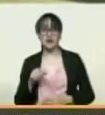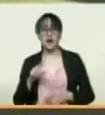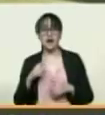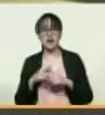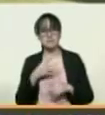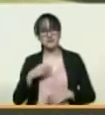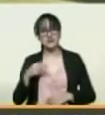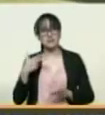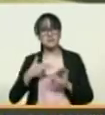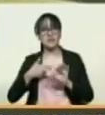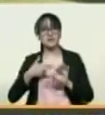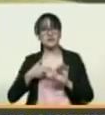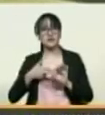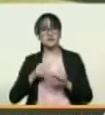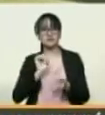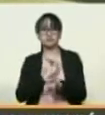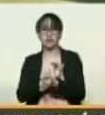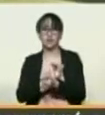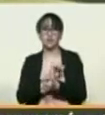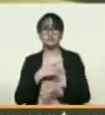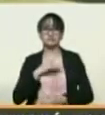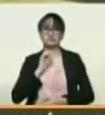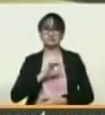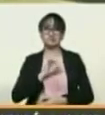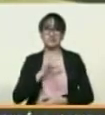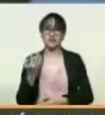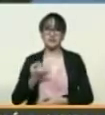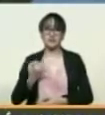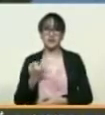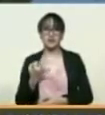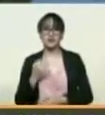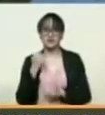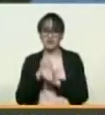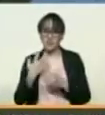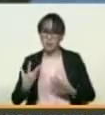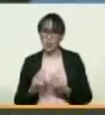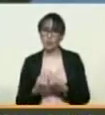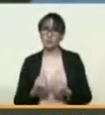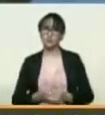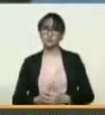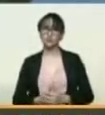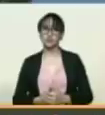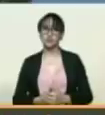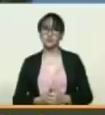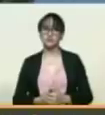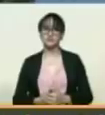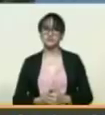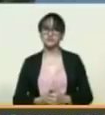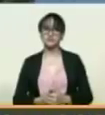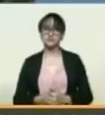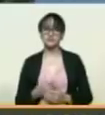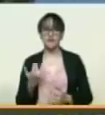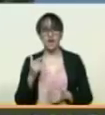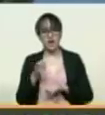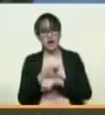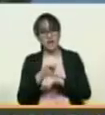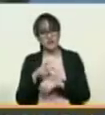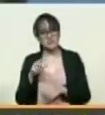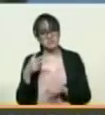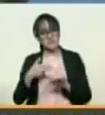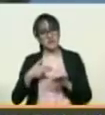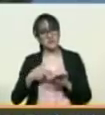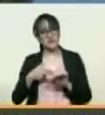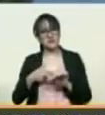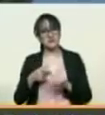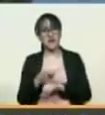expresidentes de PDVSA en prisión, y nos duele porque se trabajamos con ellos. Hay gerentes de PDVSA, gerentes